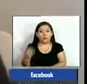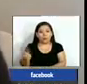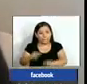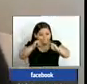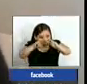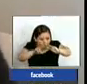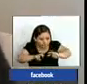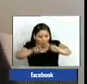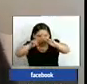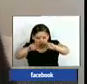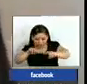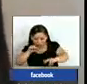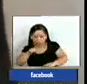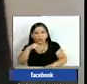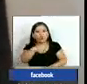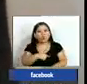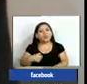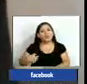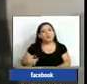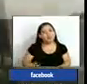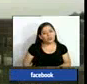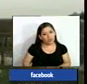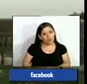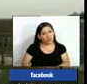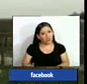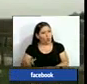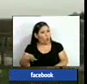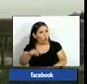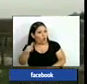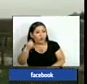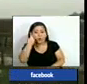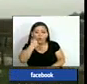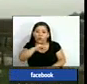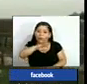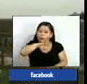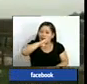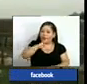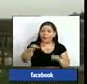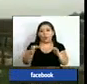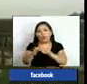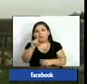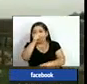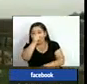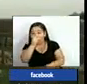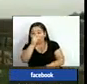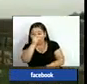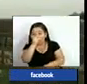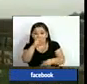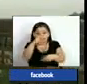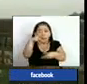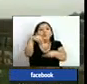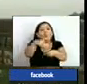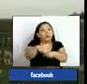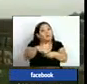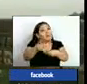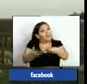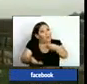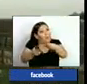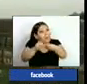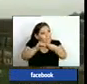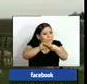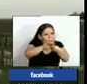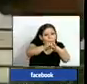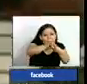Investigaciones chinas descubrieron una nueva gripe porcina y aseguran que tiene potencial de convertirse